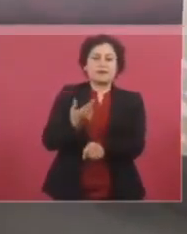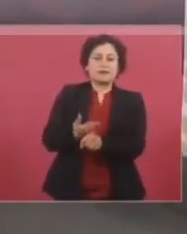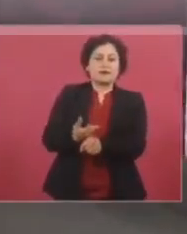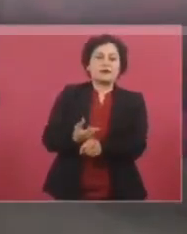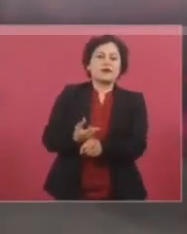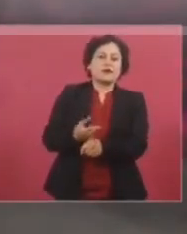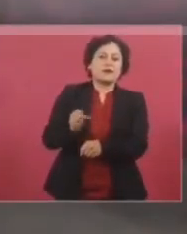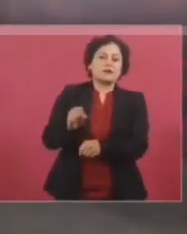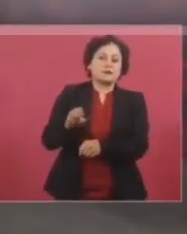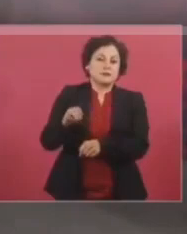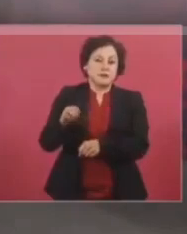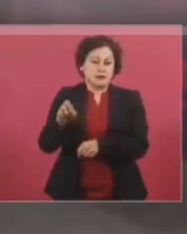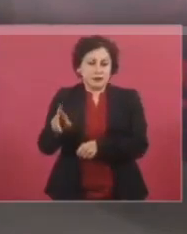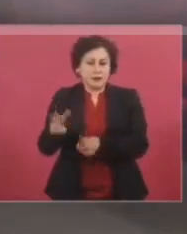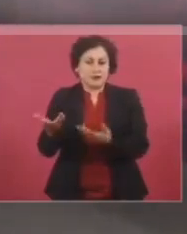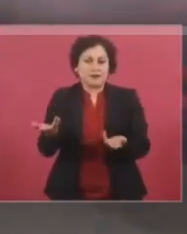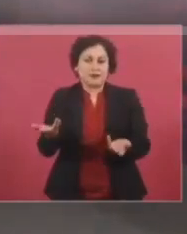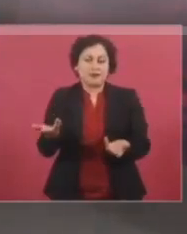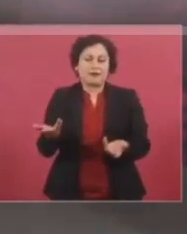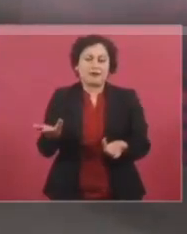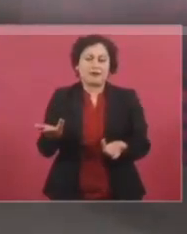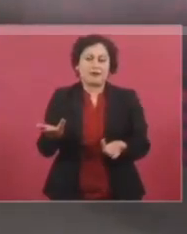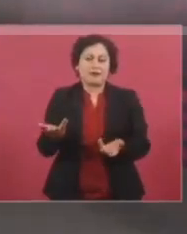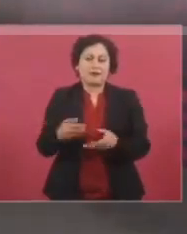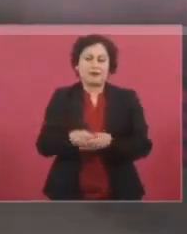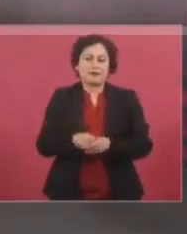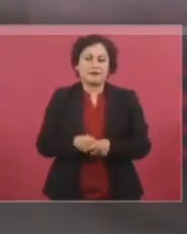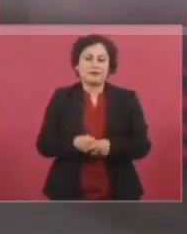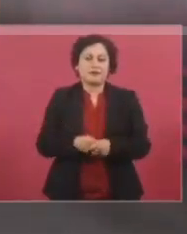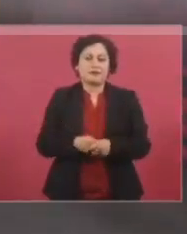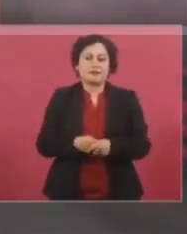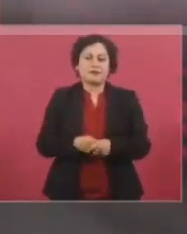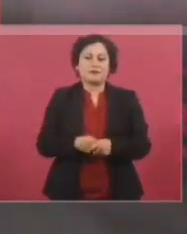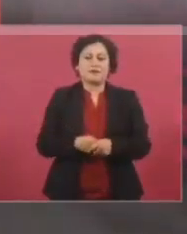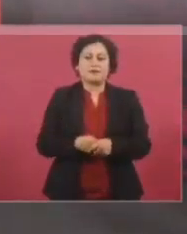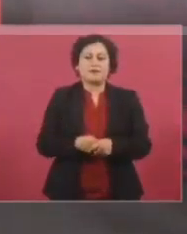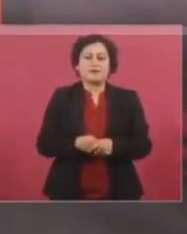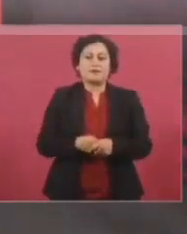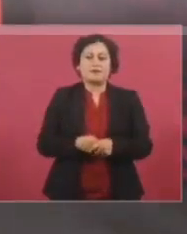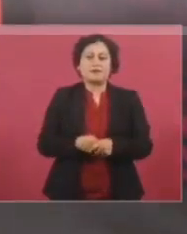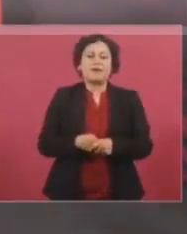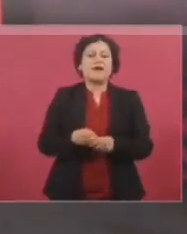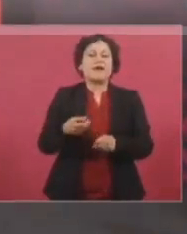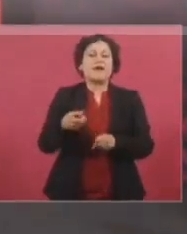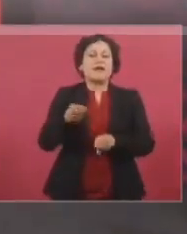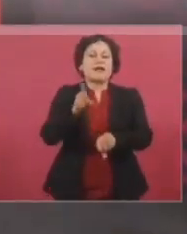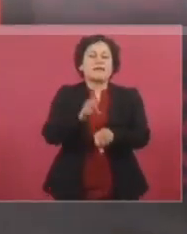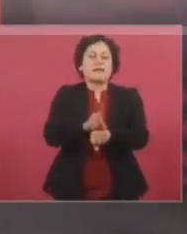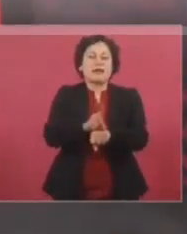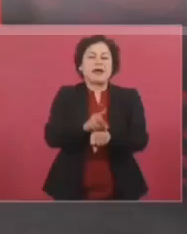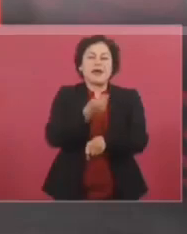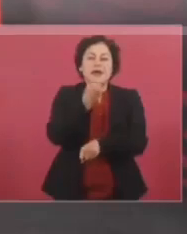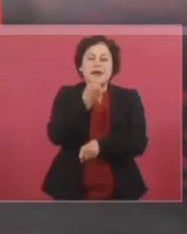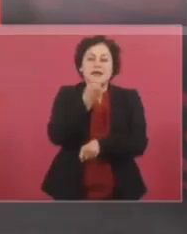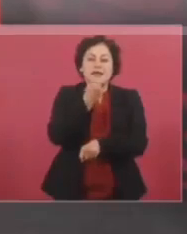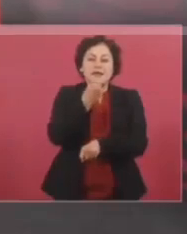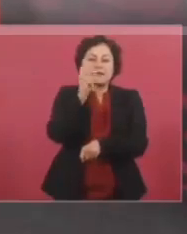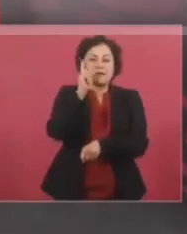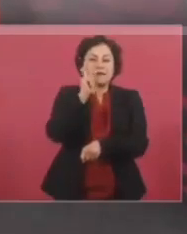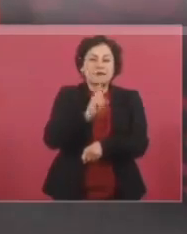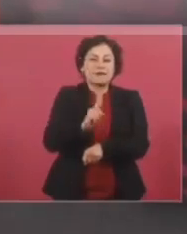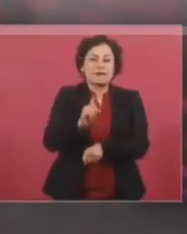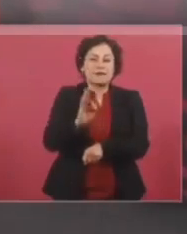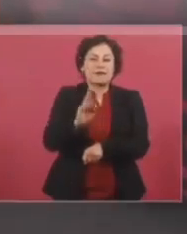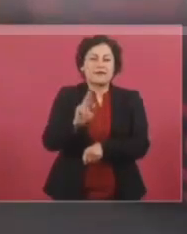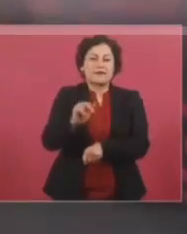lograron los del PAN, lo logró Vicente Fox. Pero cuando estaban en el gobierno Vicente Fox, ¿ahora qué hacemos?